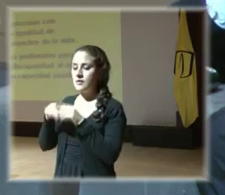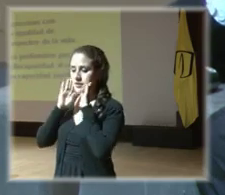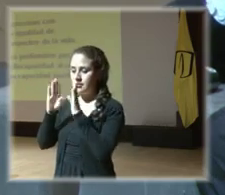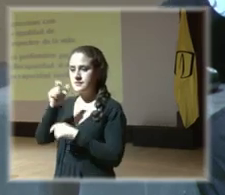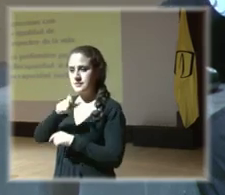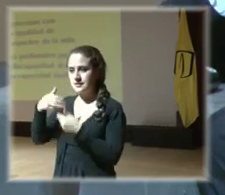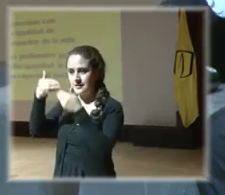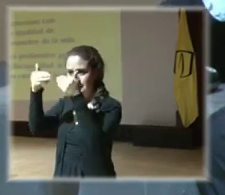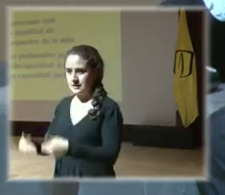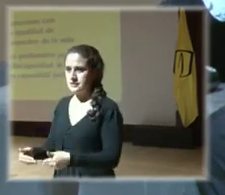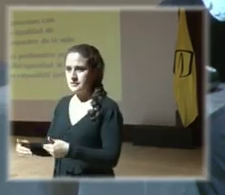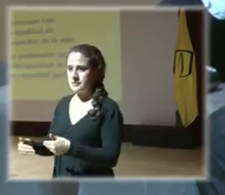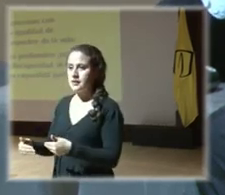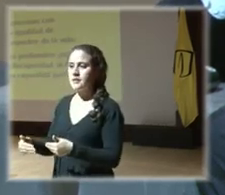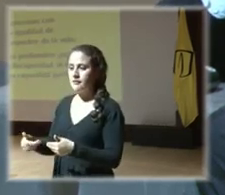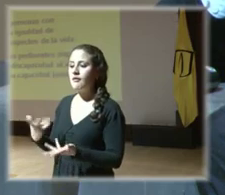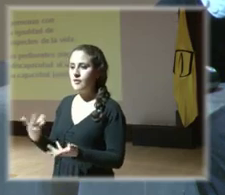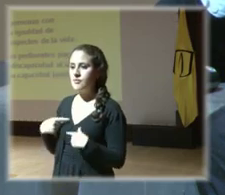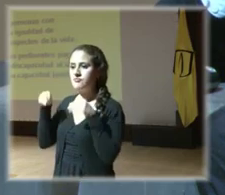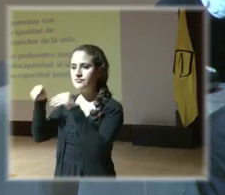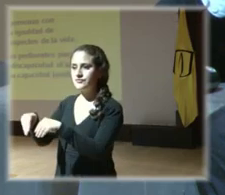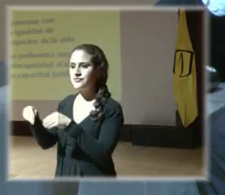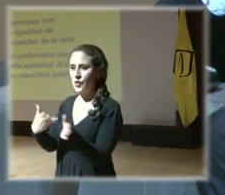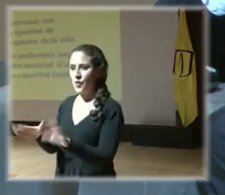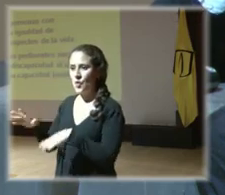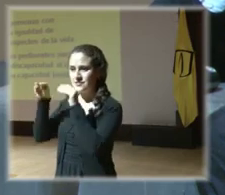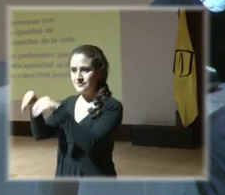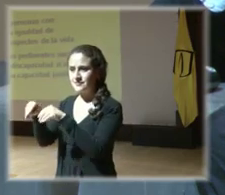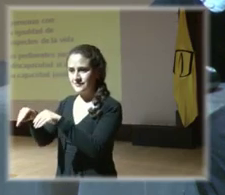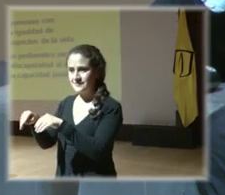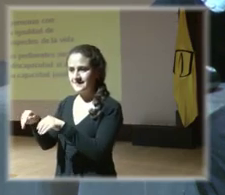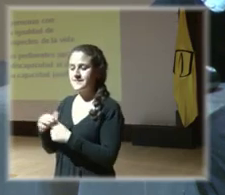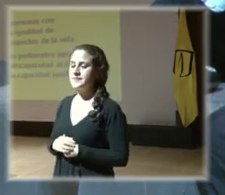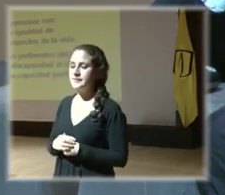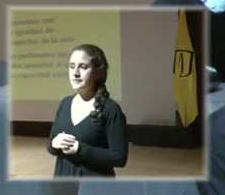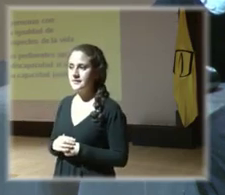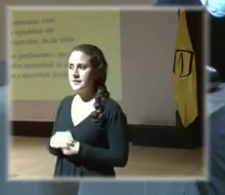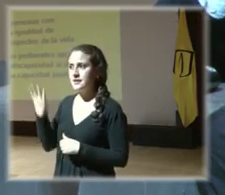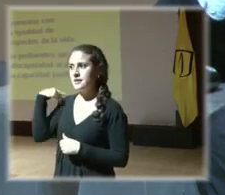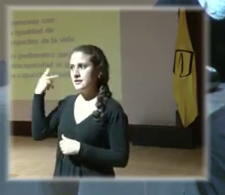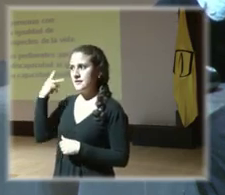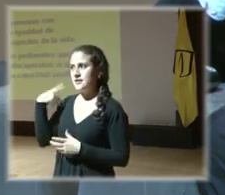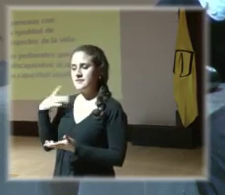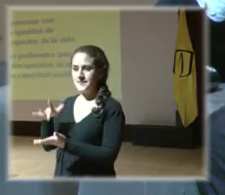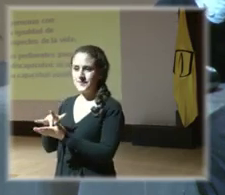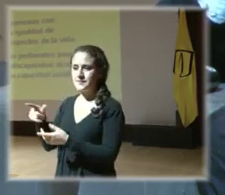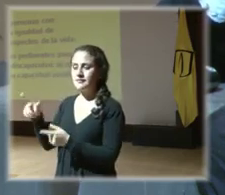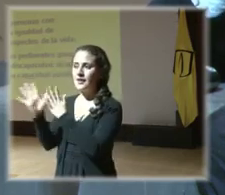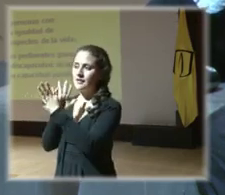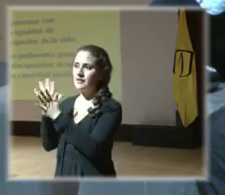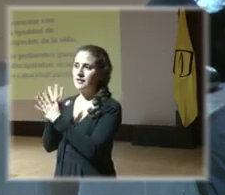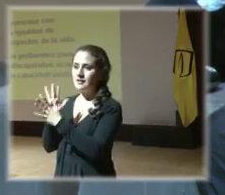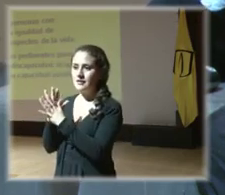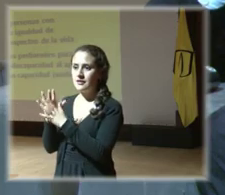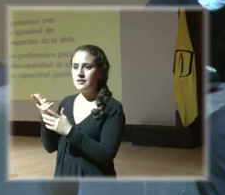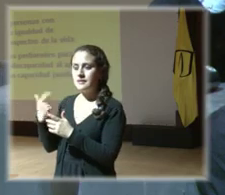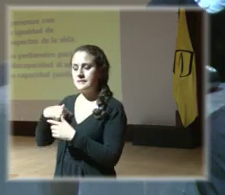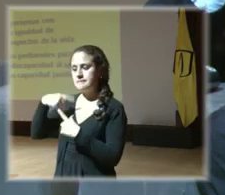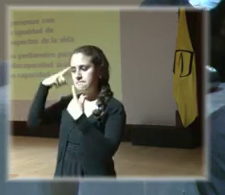discapacidad y hacen un curso de formación. Entonces estuve con ellos el viernes pasado y me decían que ellos están